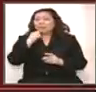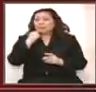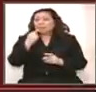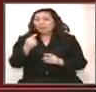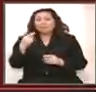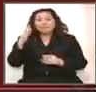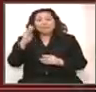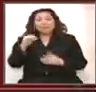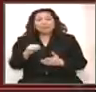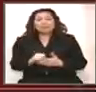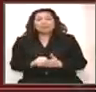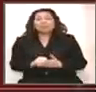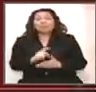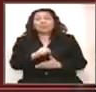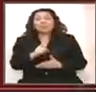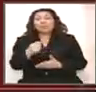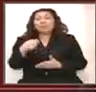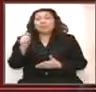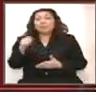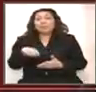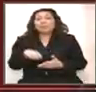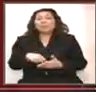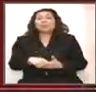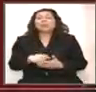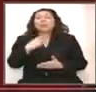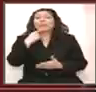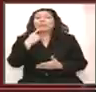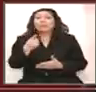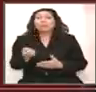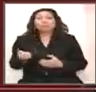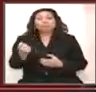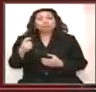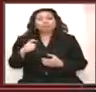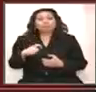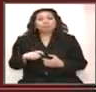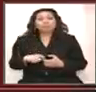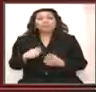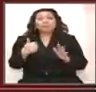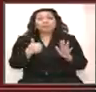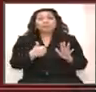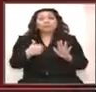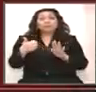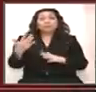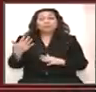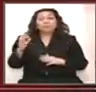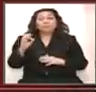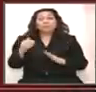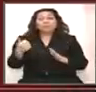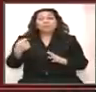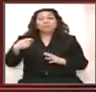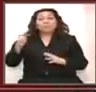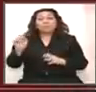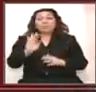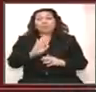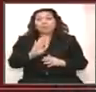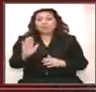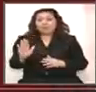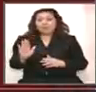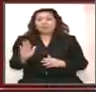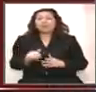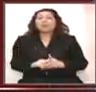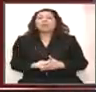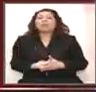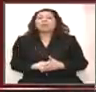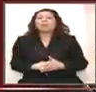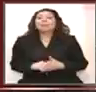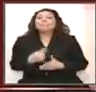denunciabilidad policial, del 100% de las denuncias recepcionadas, el 65,6% de ellas lo han sido